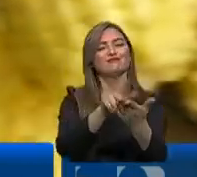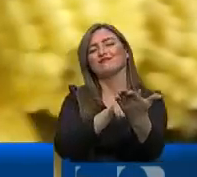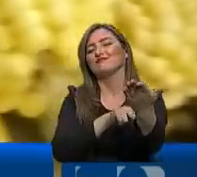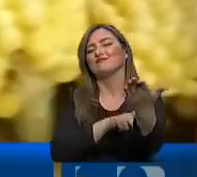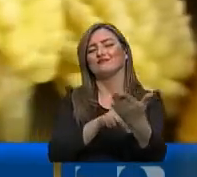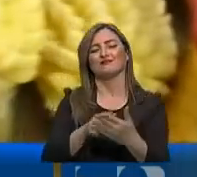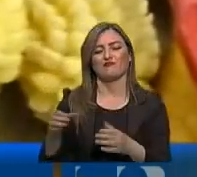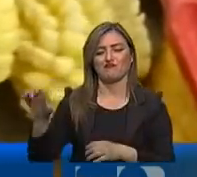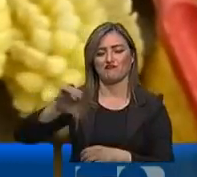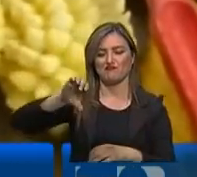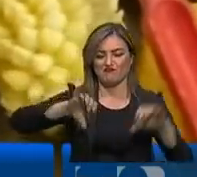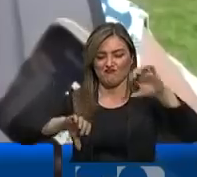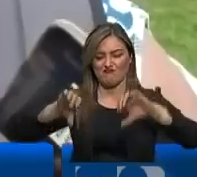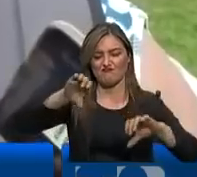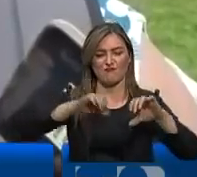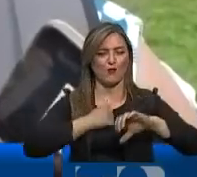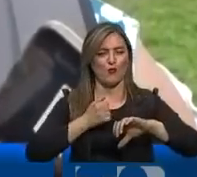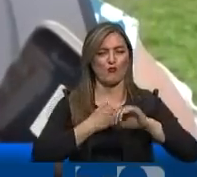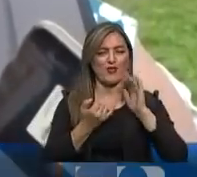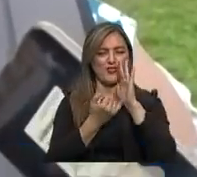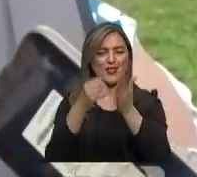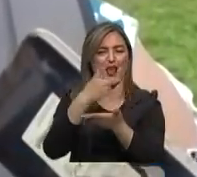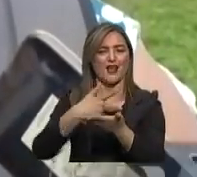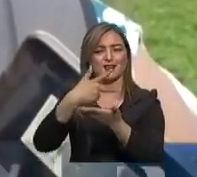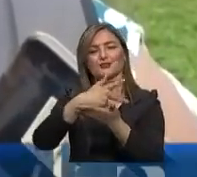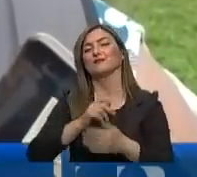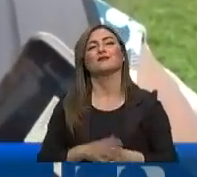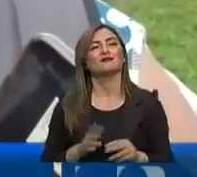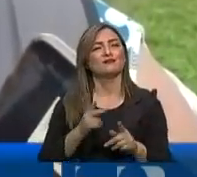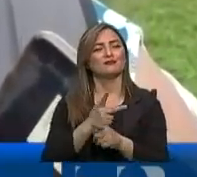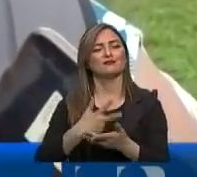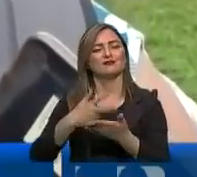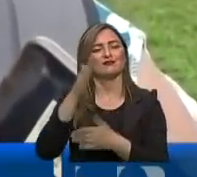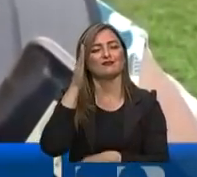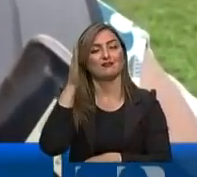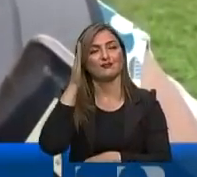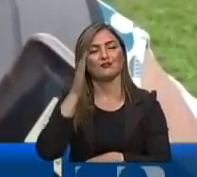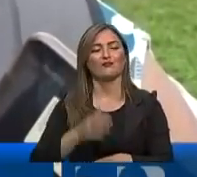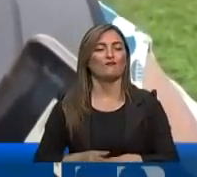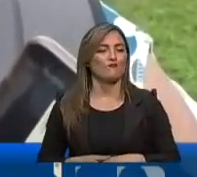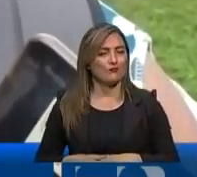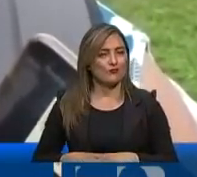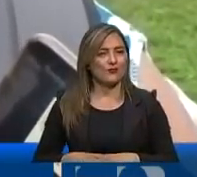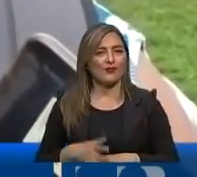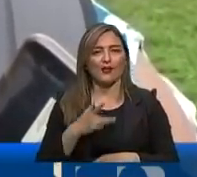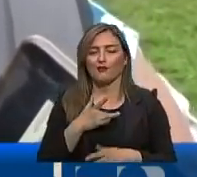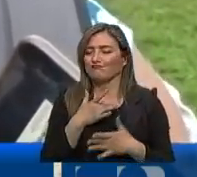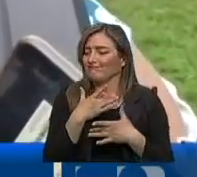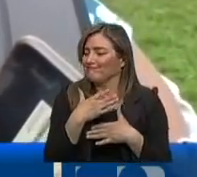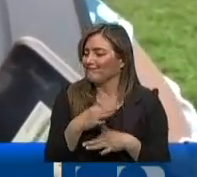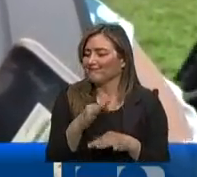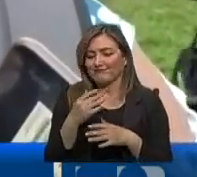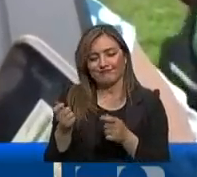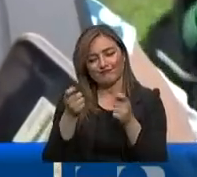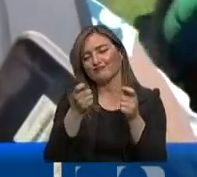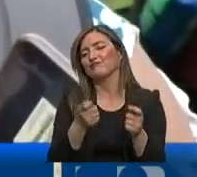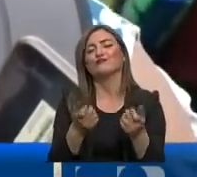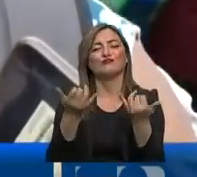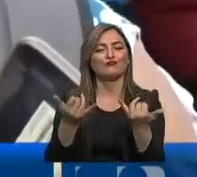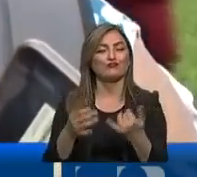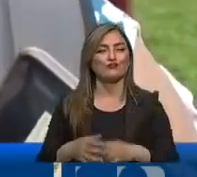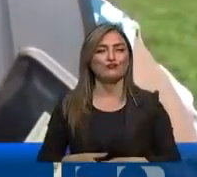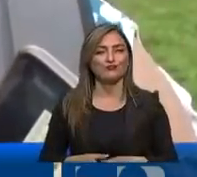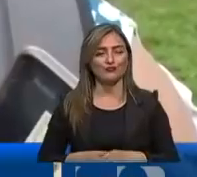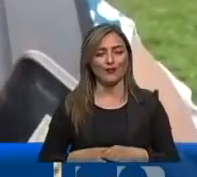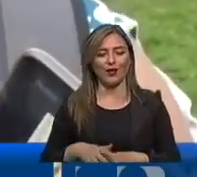tradicional sazón carchense. Sí, son productos carchenses, tulcaneños, y con mucho gusto hemos ofrecido el día de hoy para